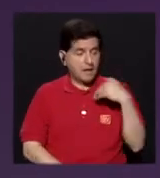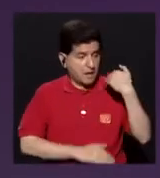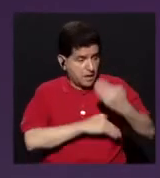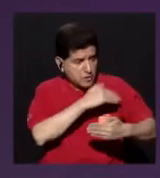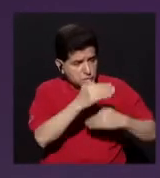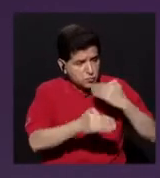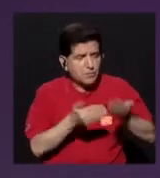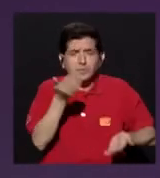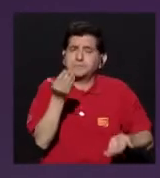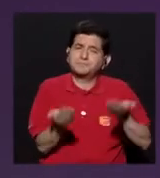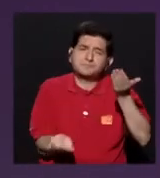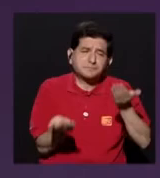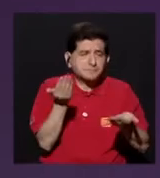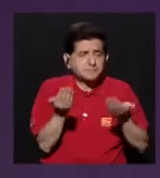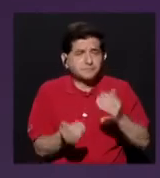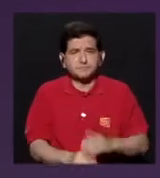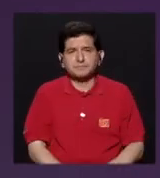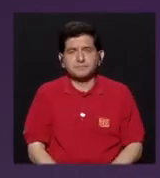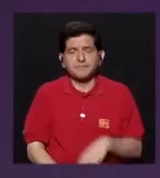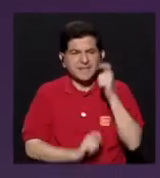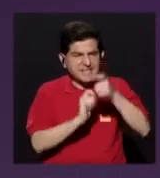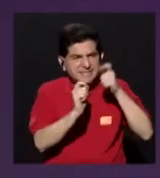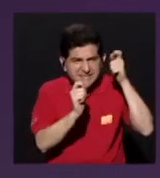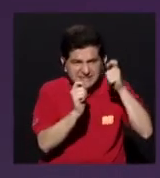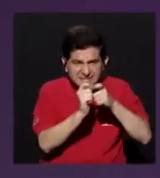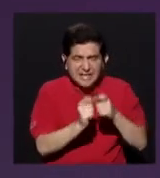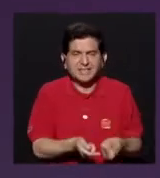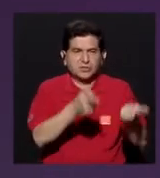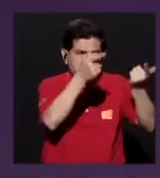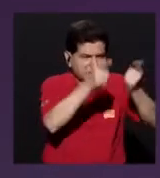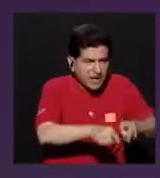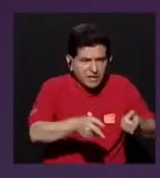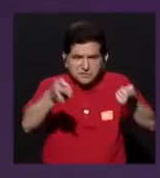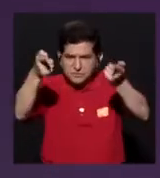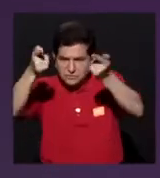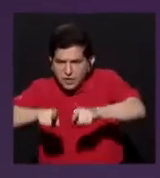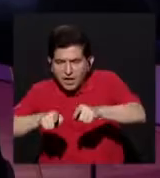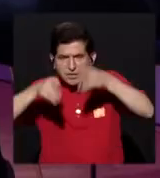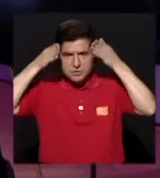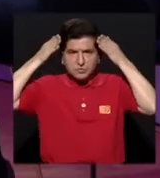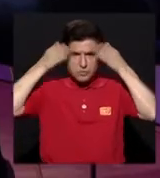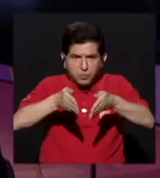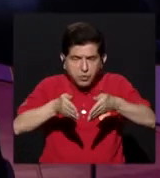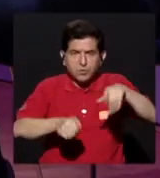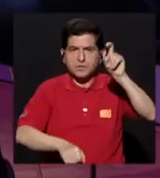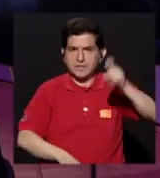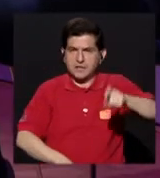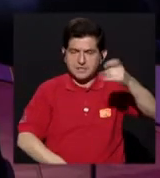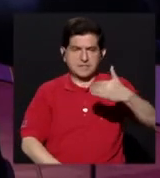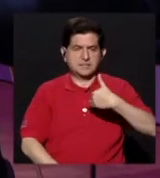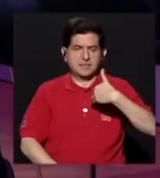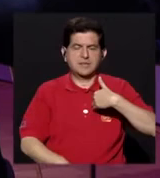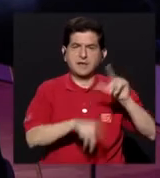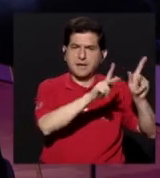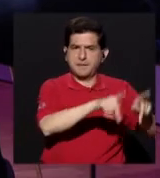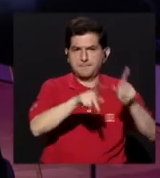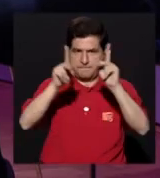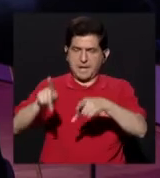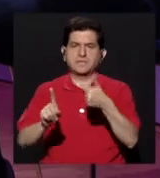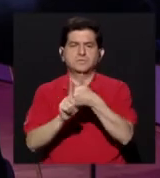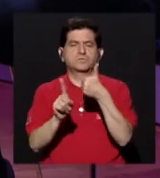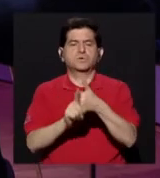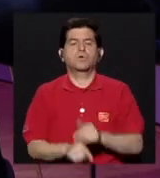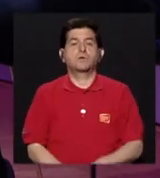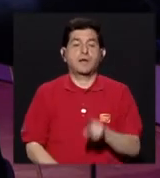procesos un poco más específicos, más caso por caso, más enfocados en las necesidades que tiene la persona en sí